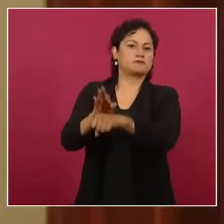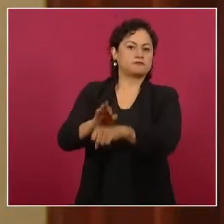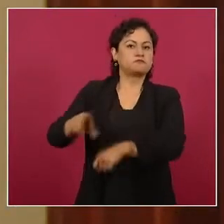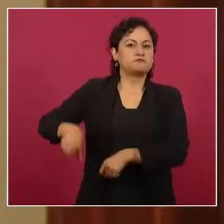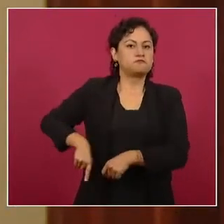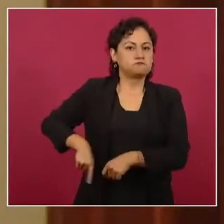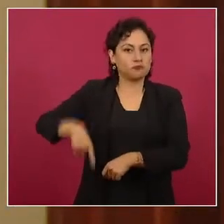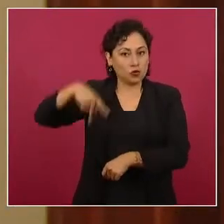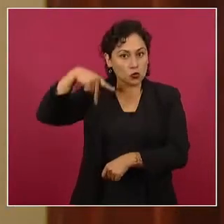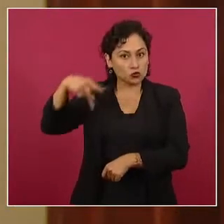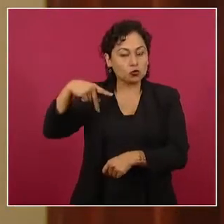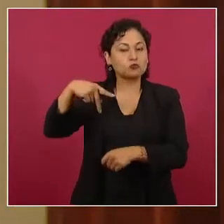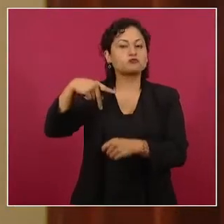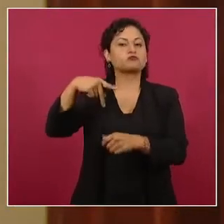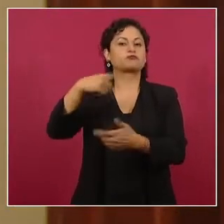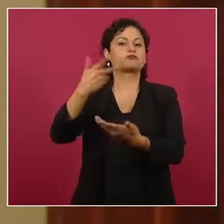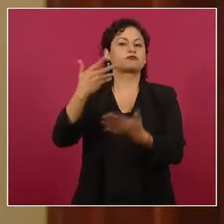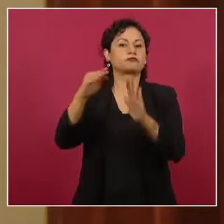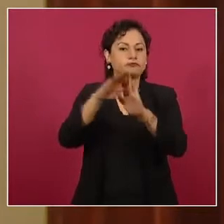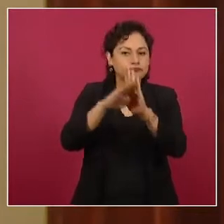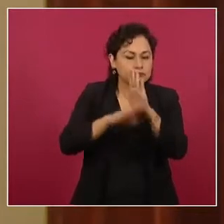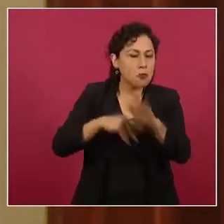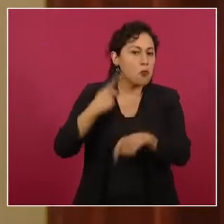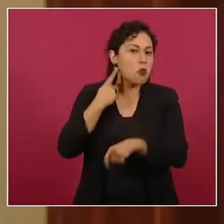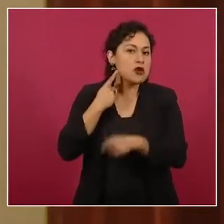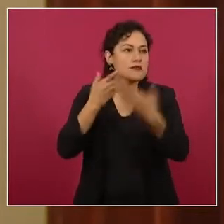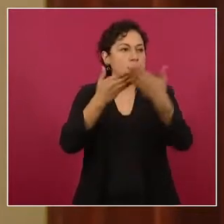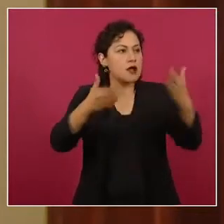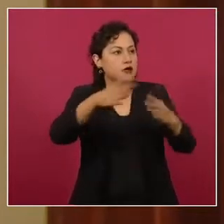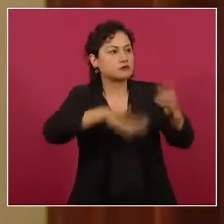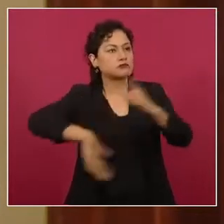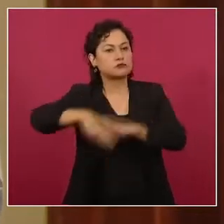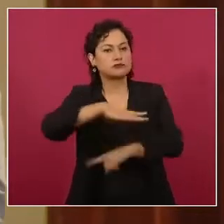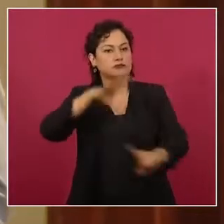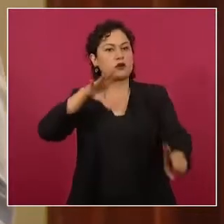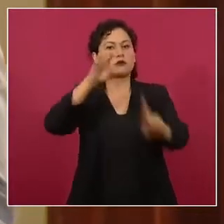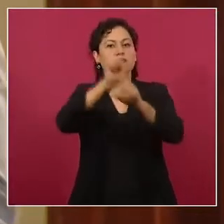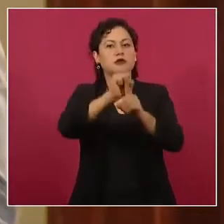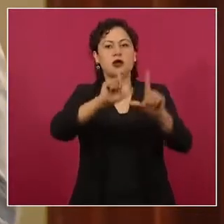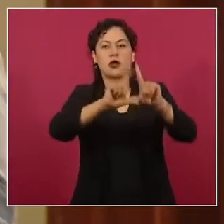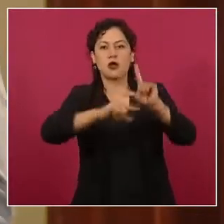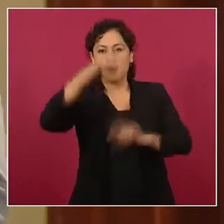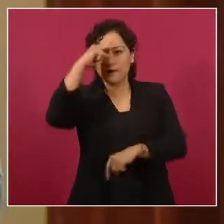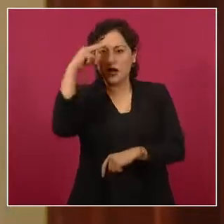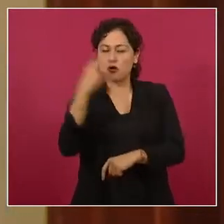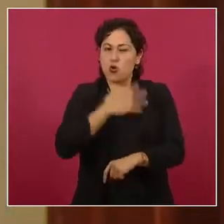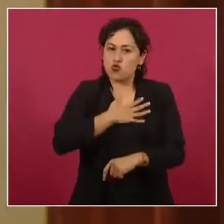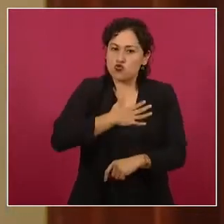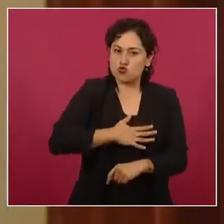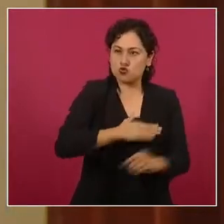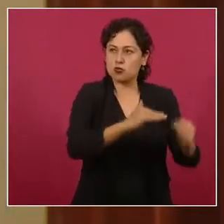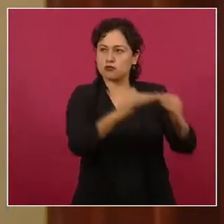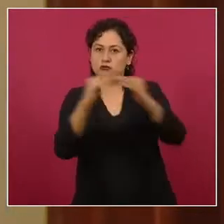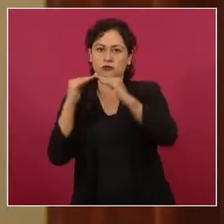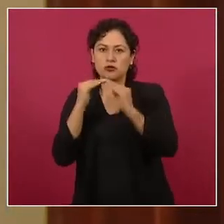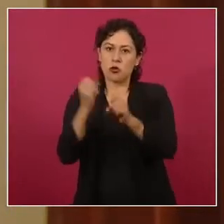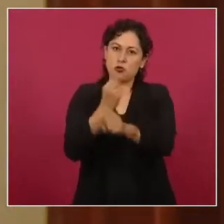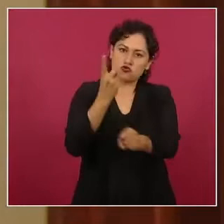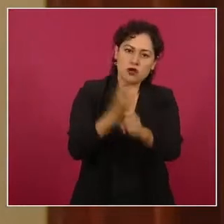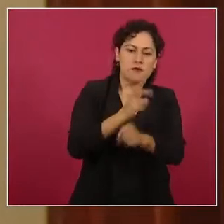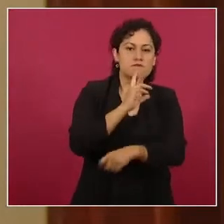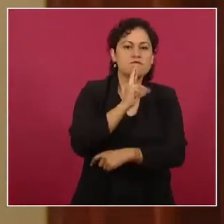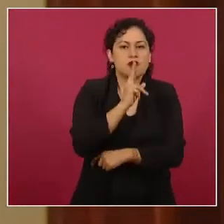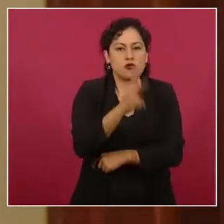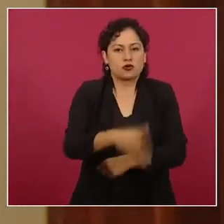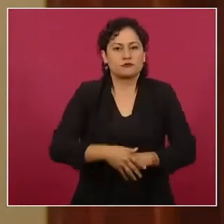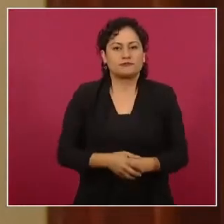políticas públicas que buscan un mejor país, un país más justo, más equitativo y de más y mejores oportunidades. Señor